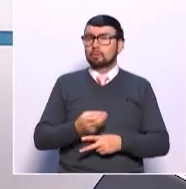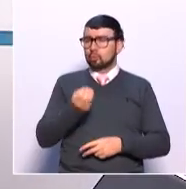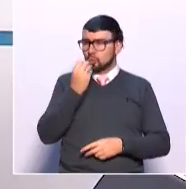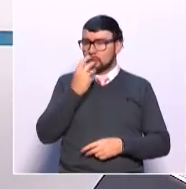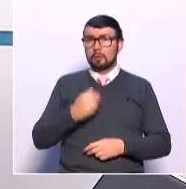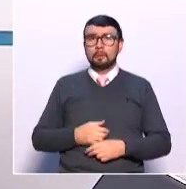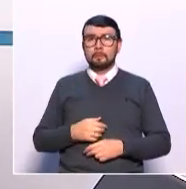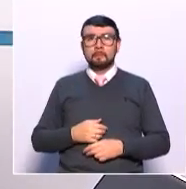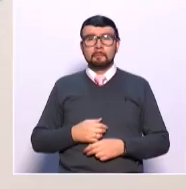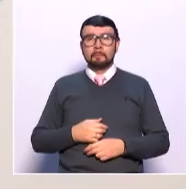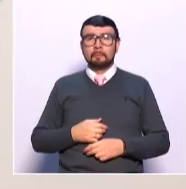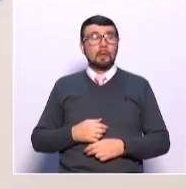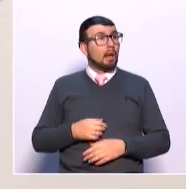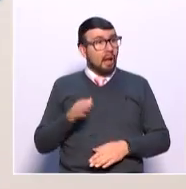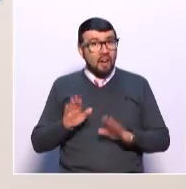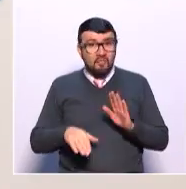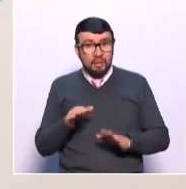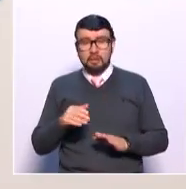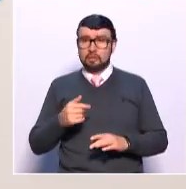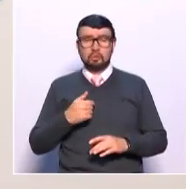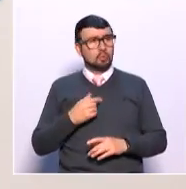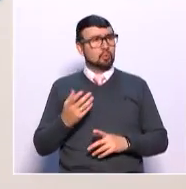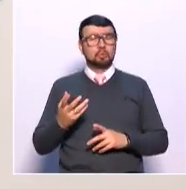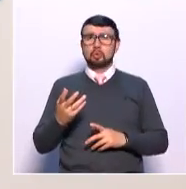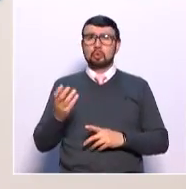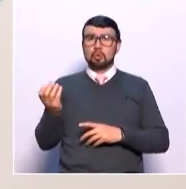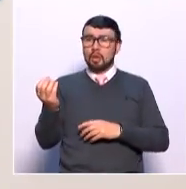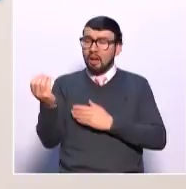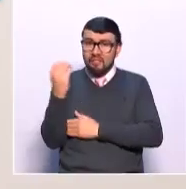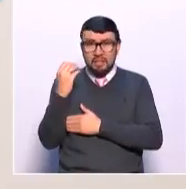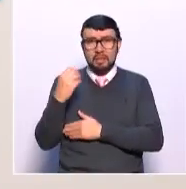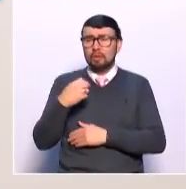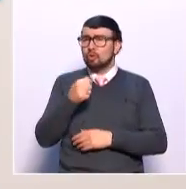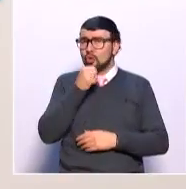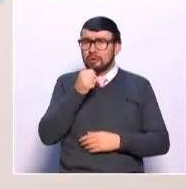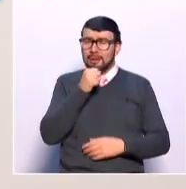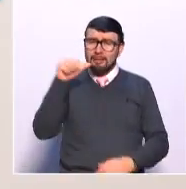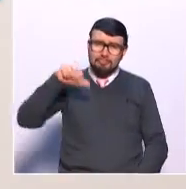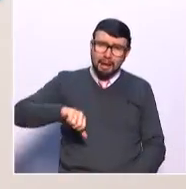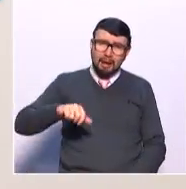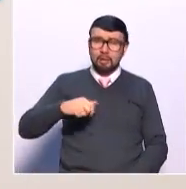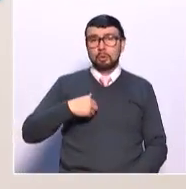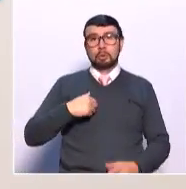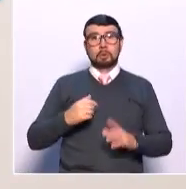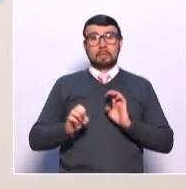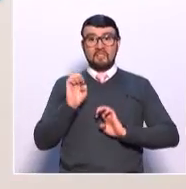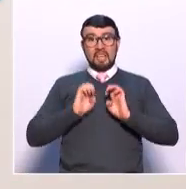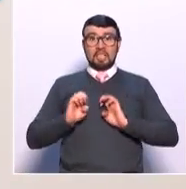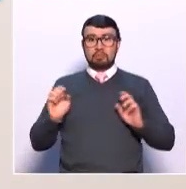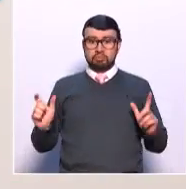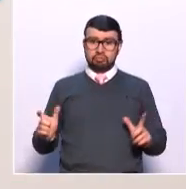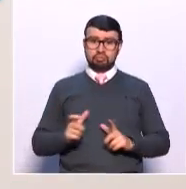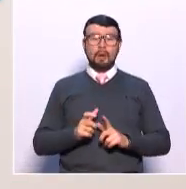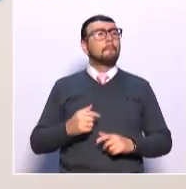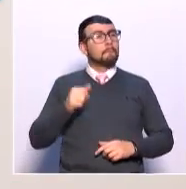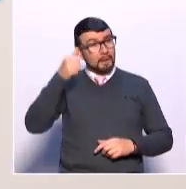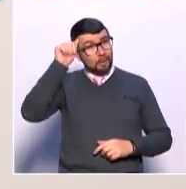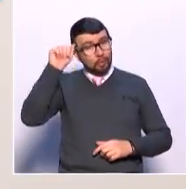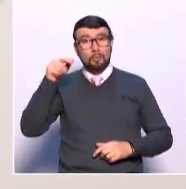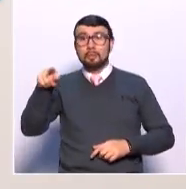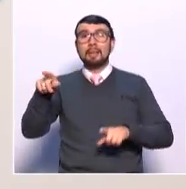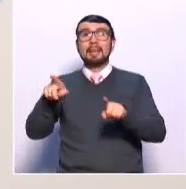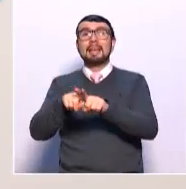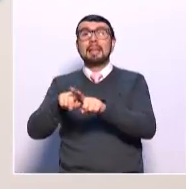noticia a eso sí que baja la leve baja las gracias yo recuerdo que una vez mi hermano en cali y está en un semáforo